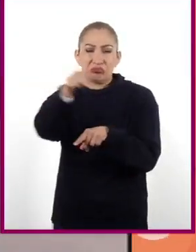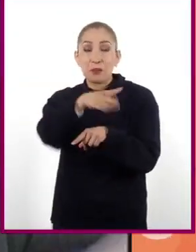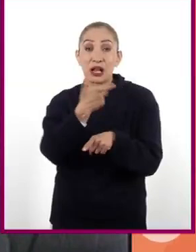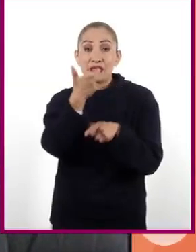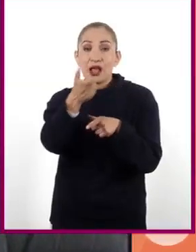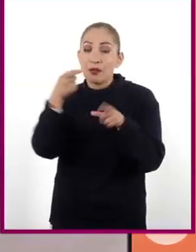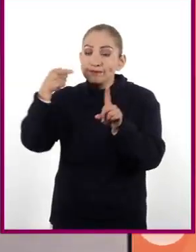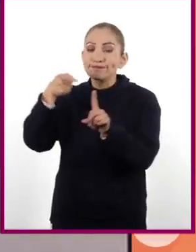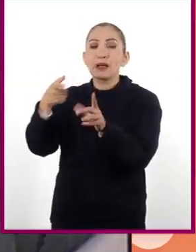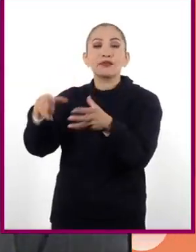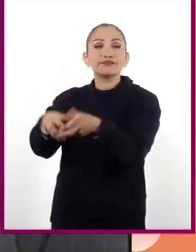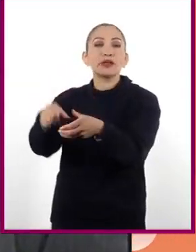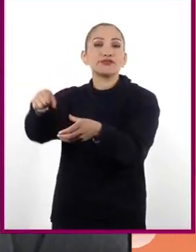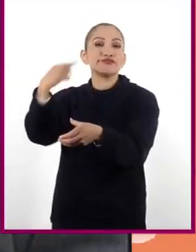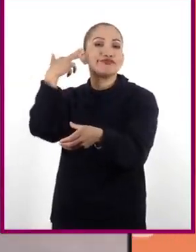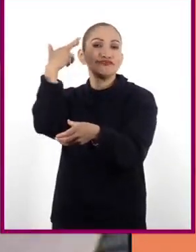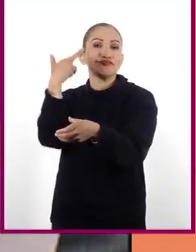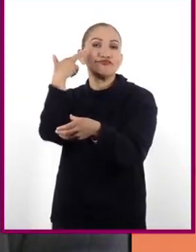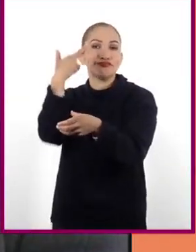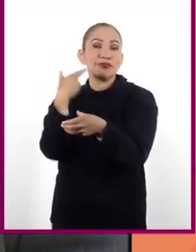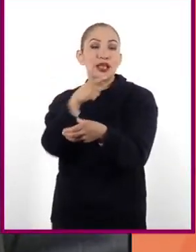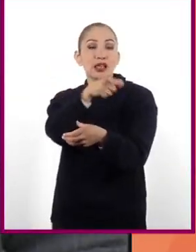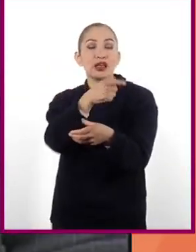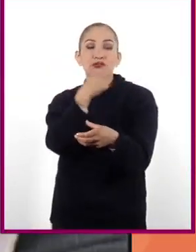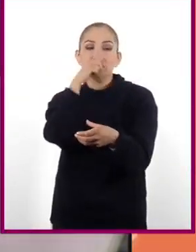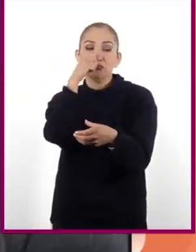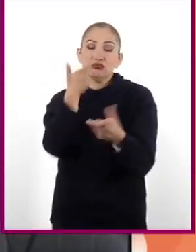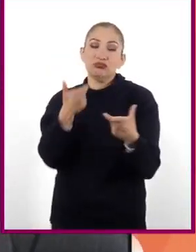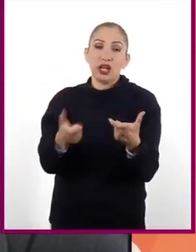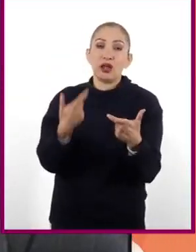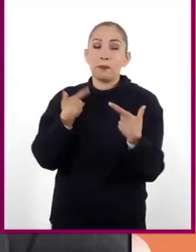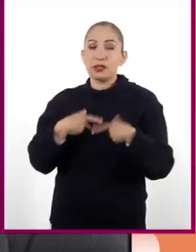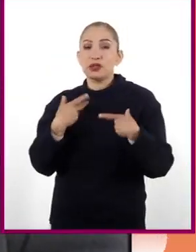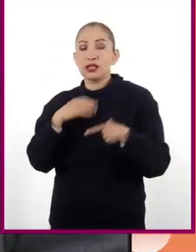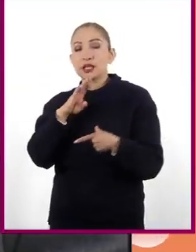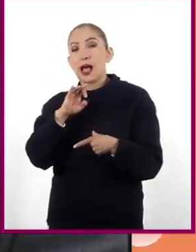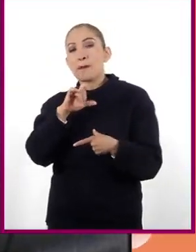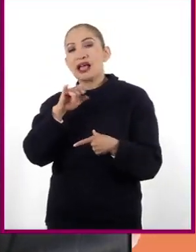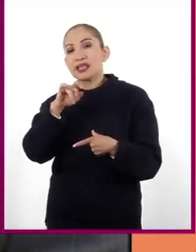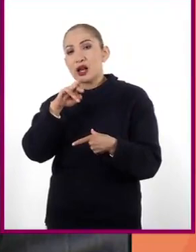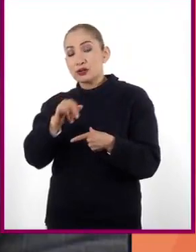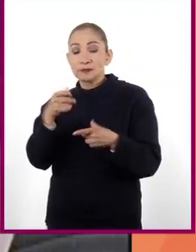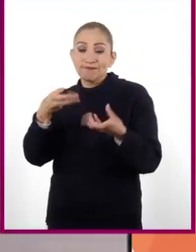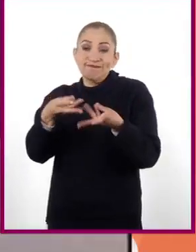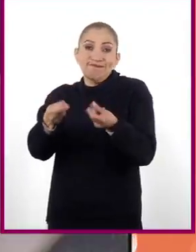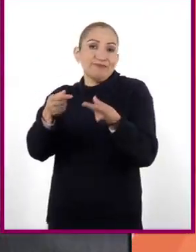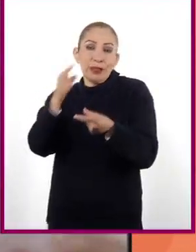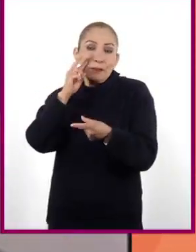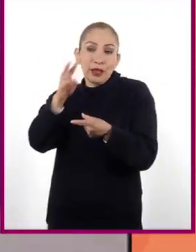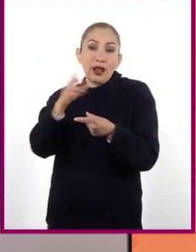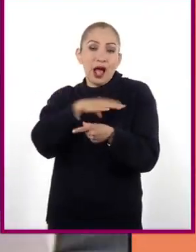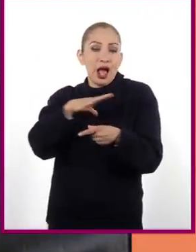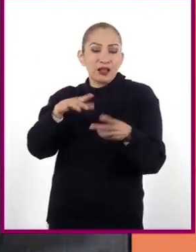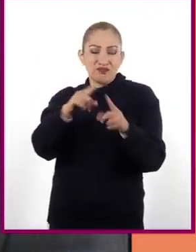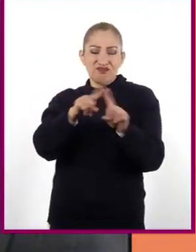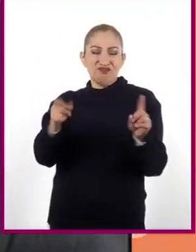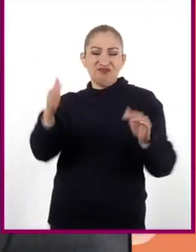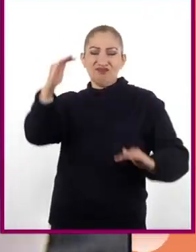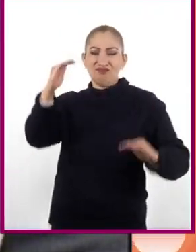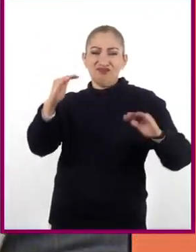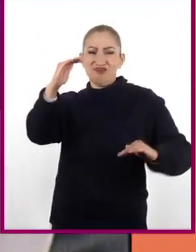que el dinero se concentraba en la monarquía y en los nobles y en los caballeros. Y entonces pues podemos ver que había mucho contraste